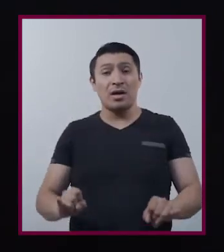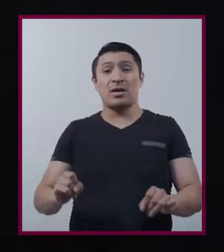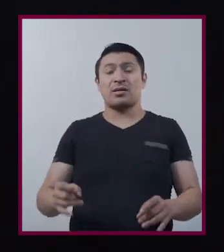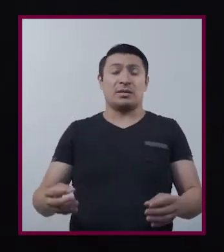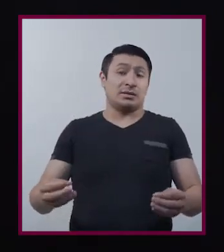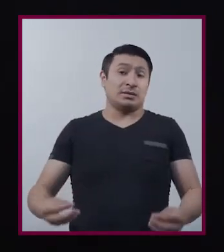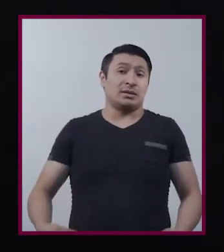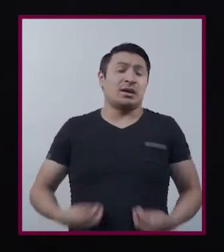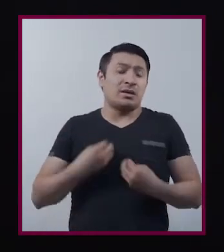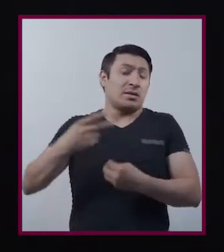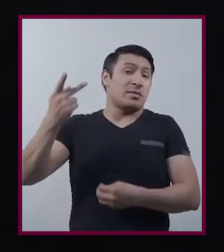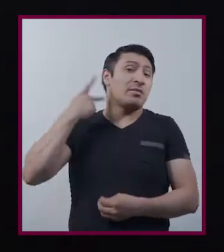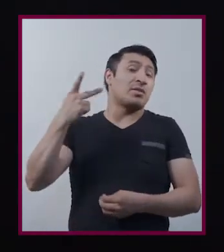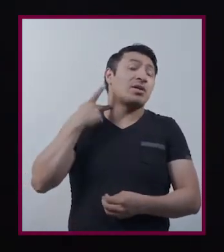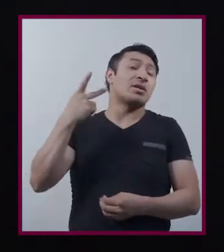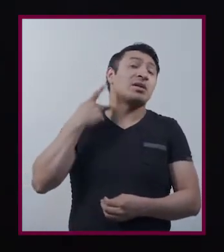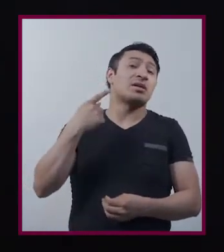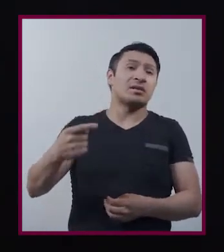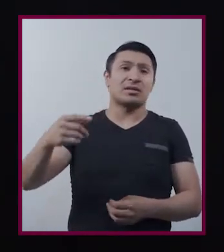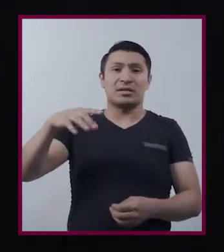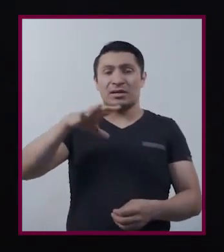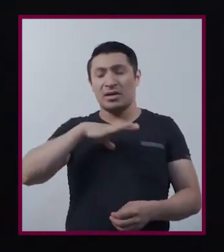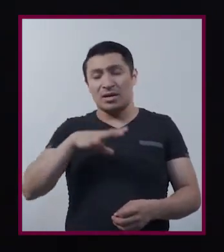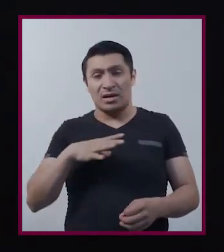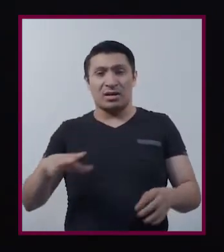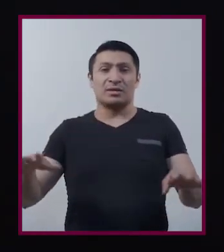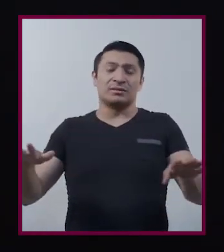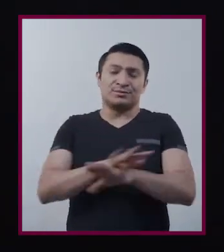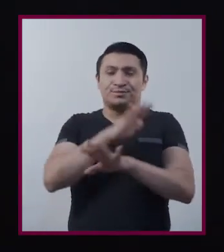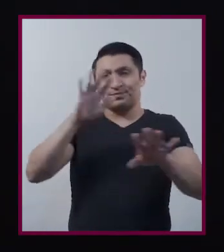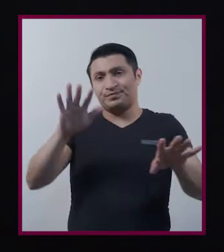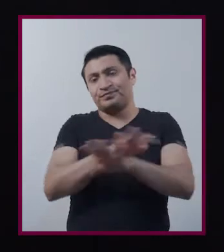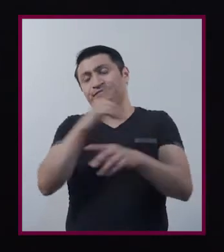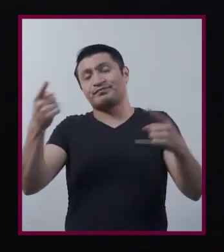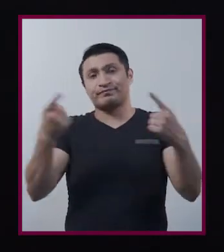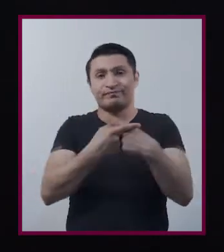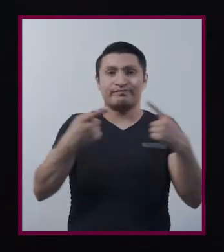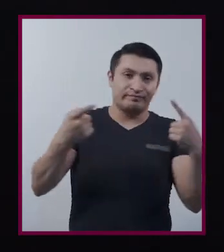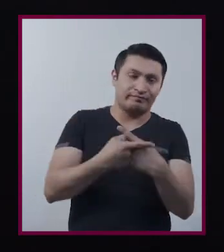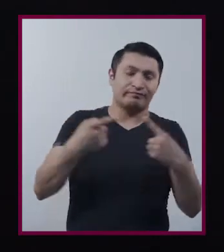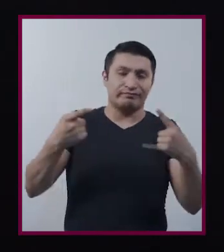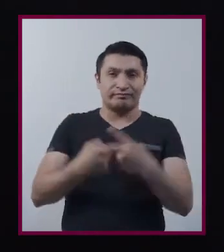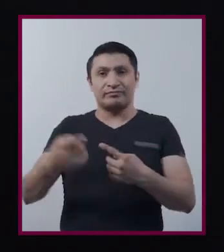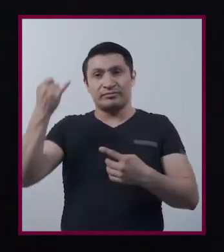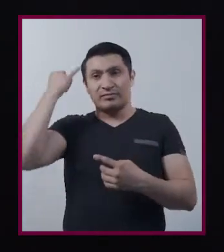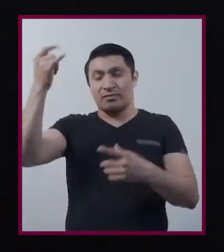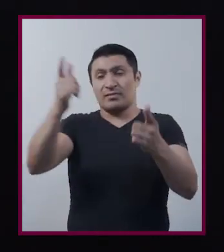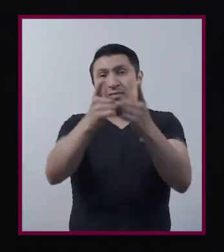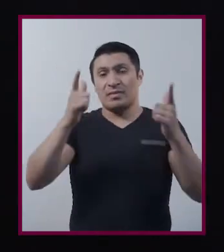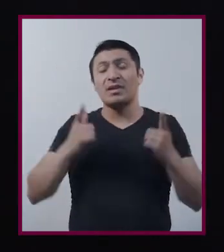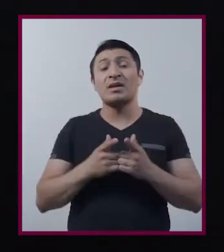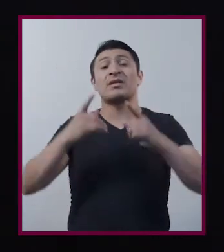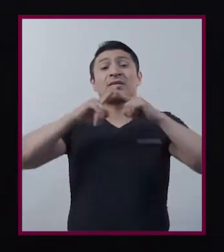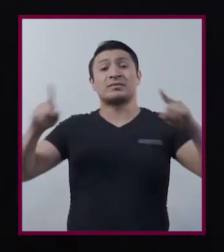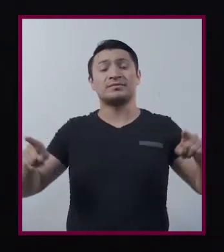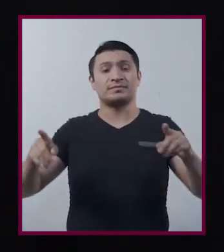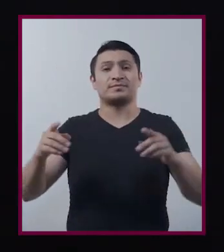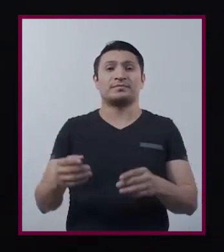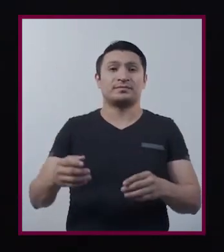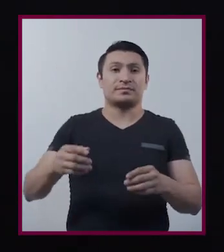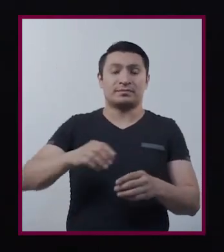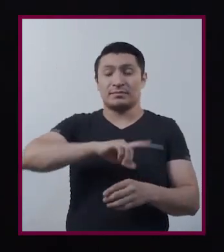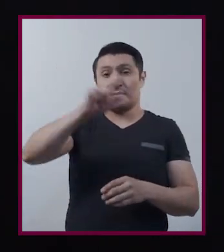su independencia de España. La vida política mexicana estuvo alterada por constantes pugnas entre liberales y conservadores